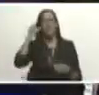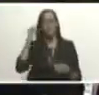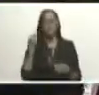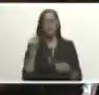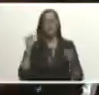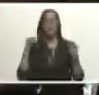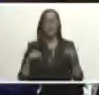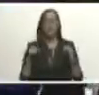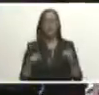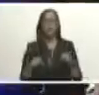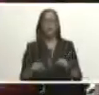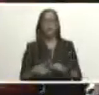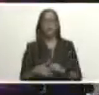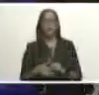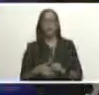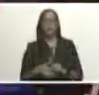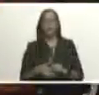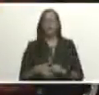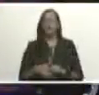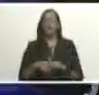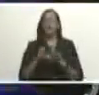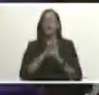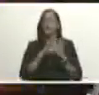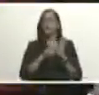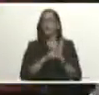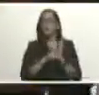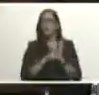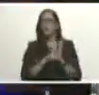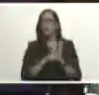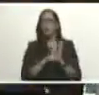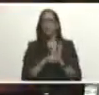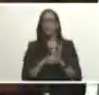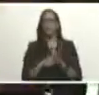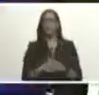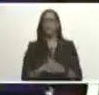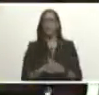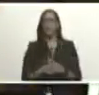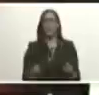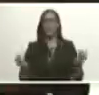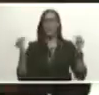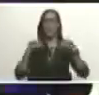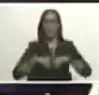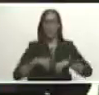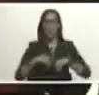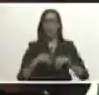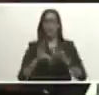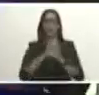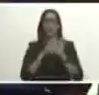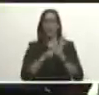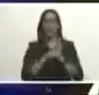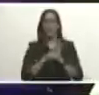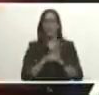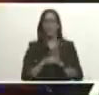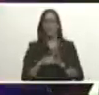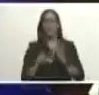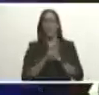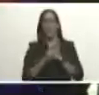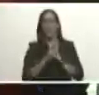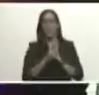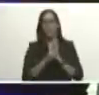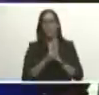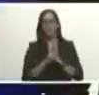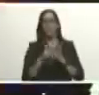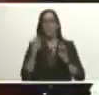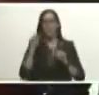convocamos la constituyente, con la constitución en la mano. Y la actuación ajustada a la Constitución y a la derecha y a la ley, ahí